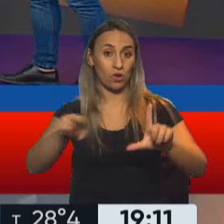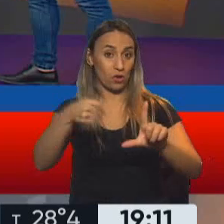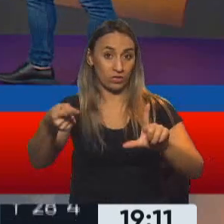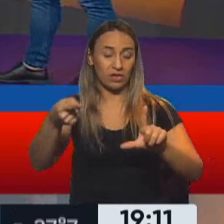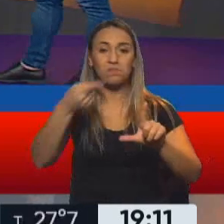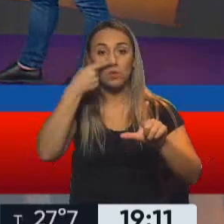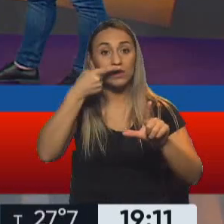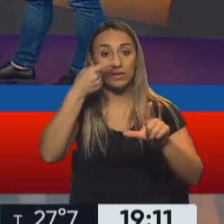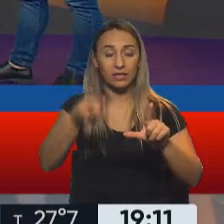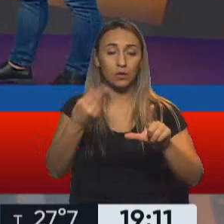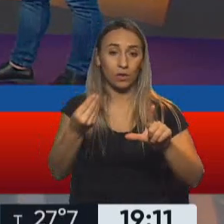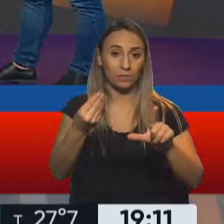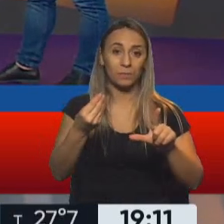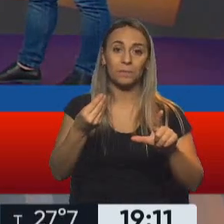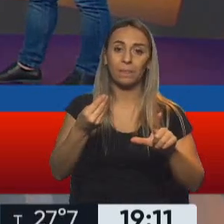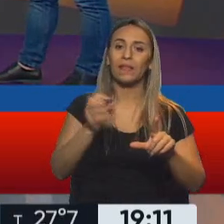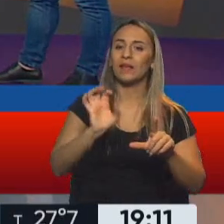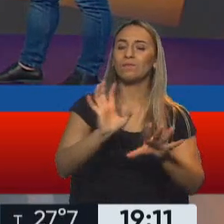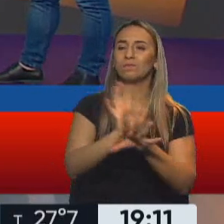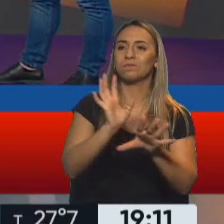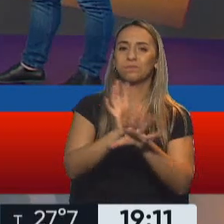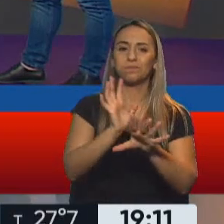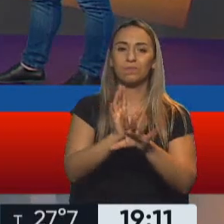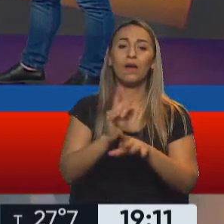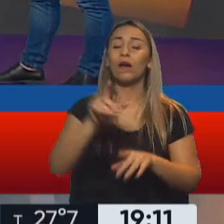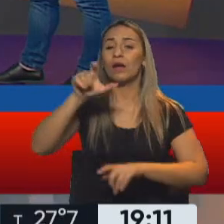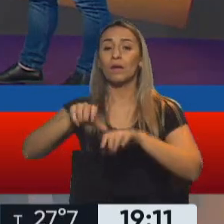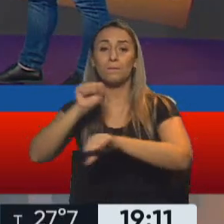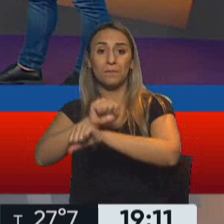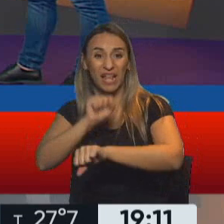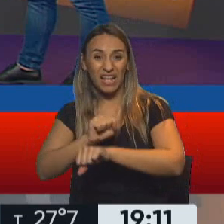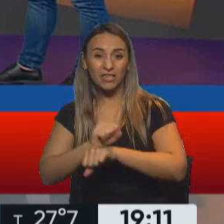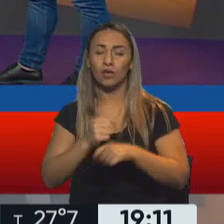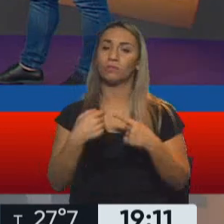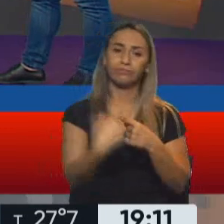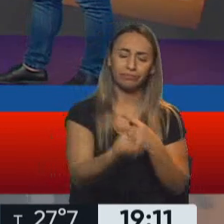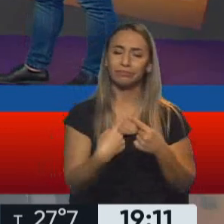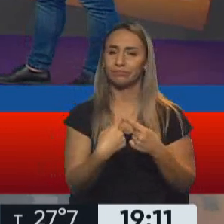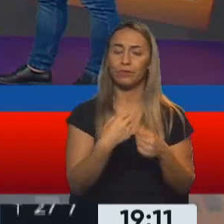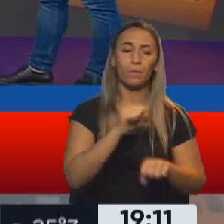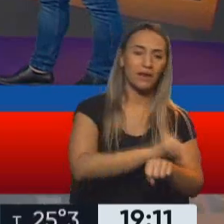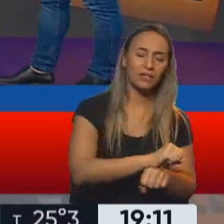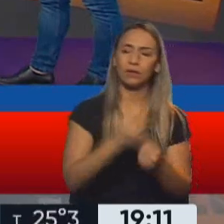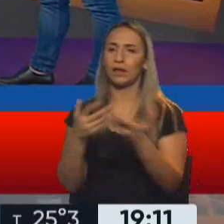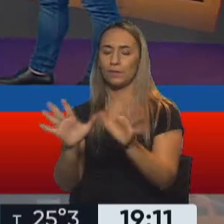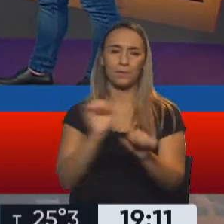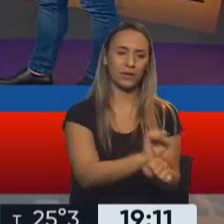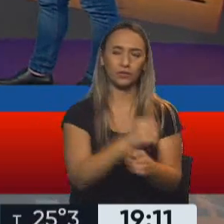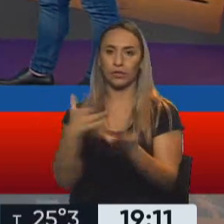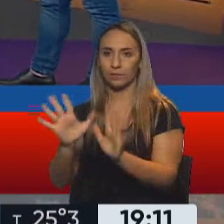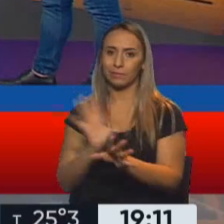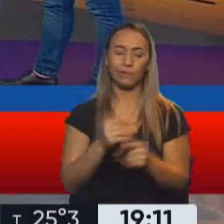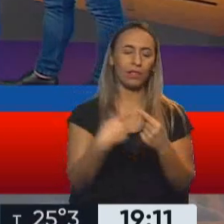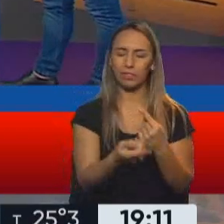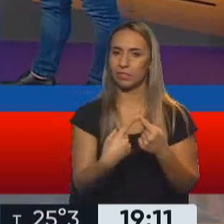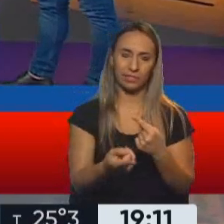interesante, que es la idea de la puerta giratoria. Es decir, entran y salen, entran y salen, entran y salen. Bueno, mirá cómo los números son bastante